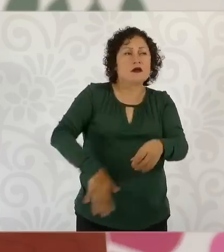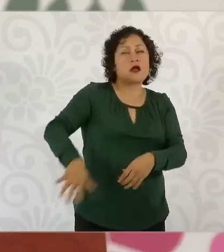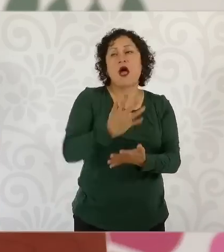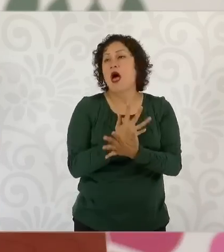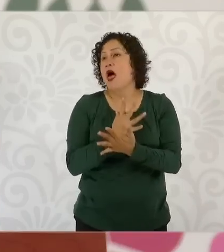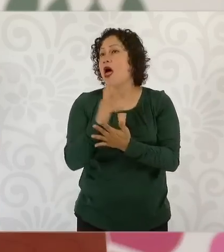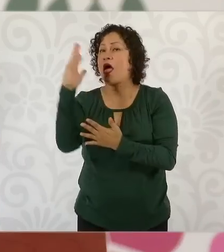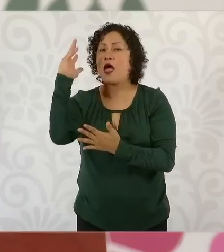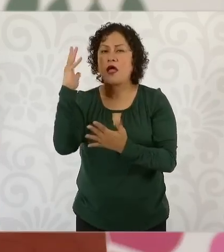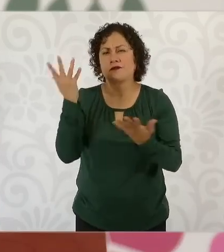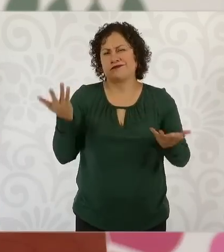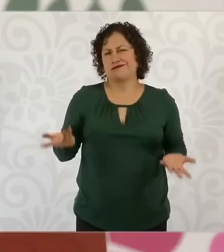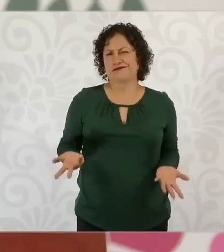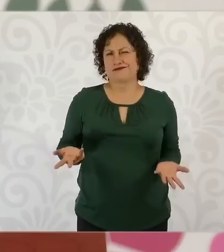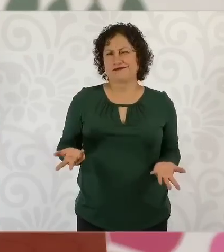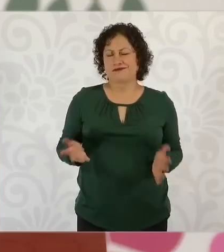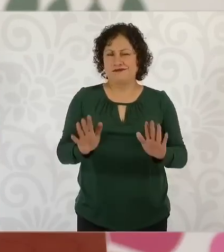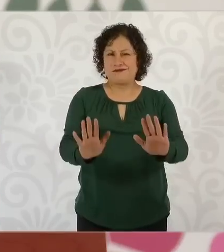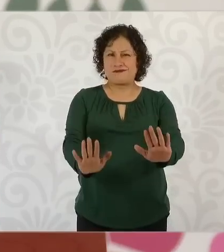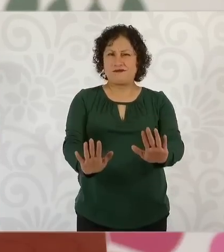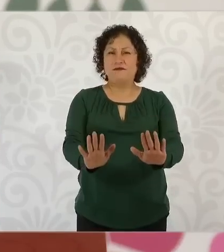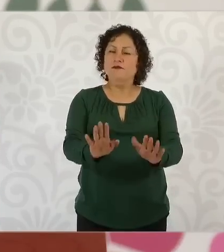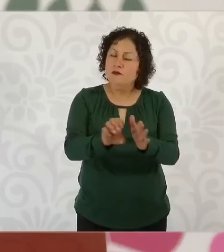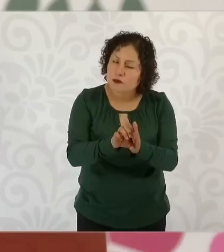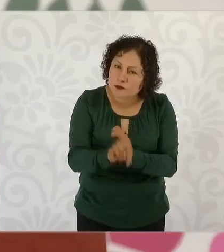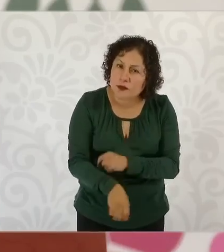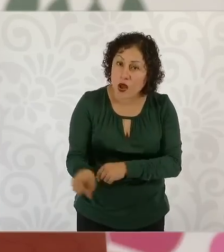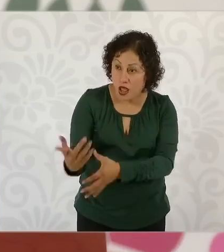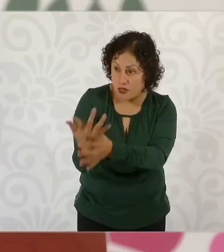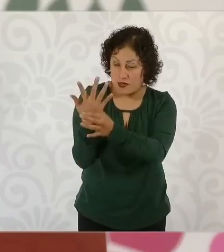Si el objetivo hubiera sido que la presidenta controlara a la Corte,